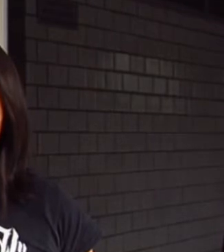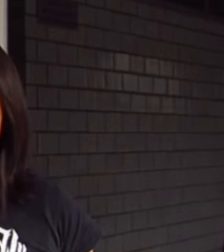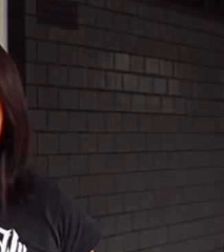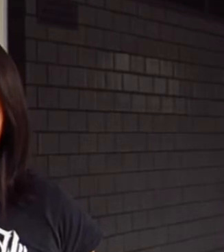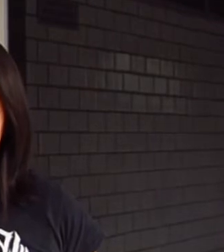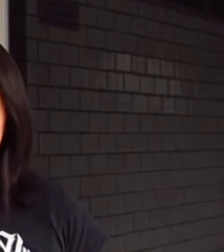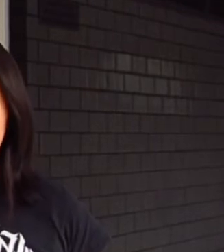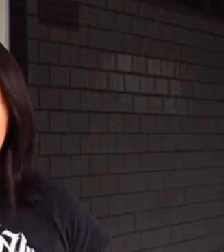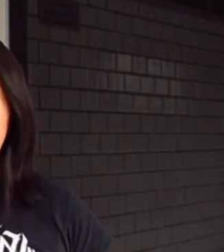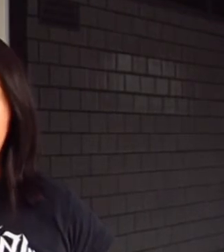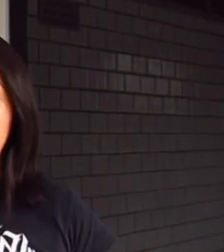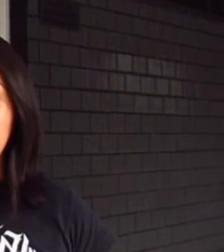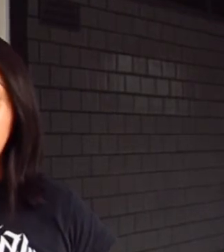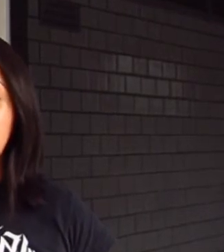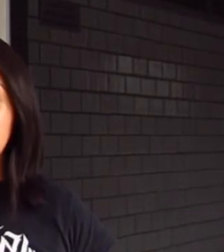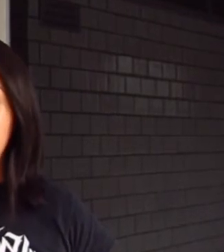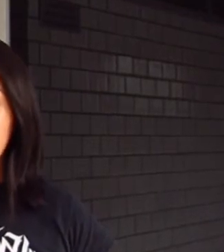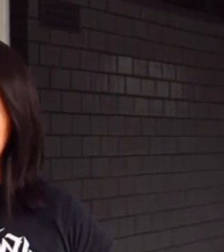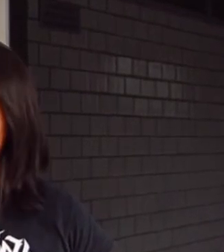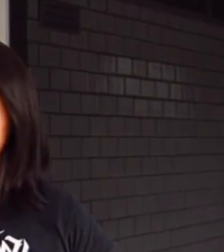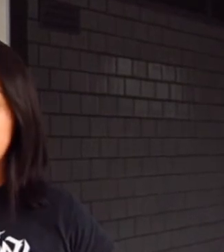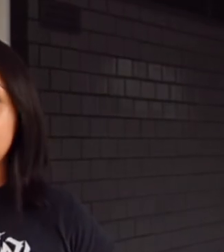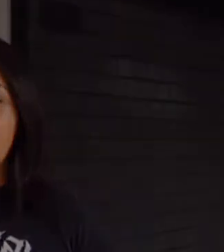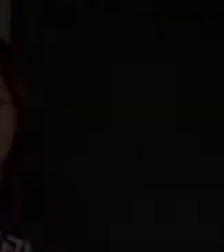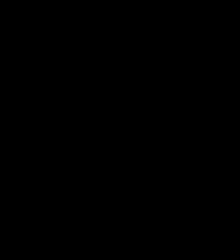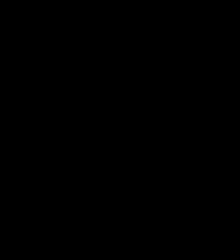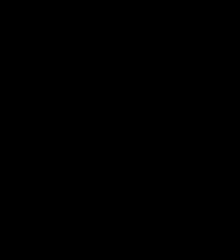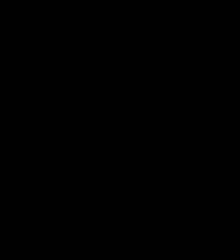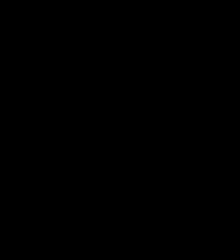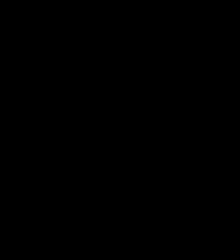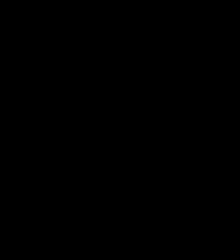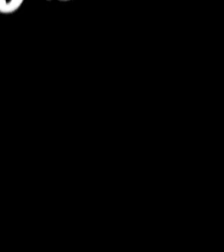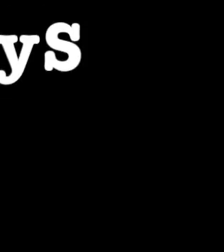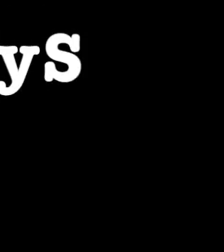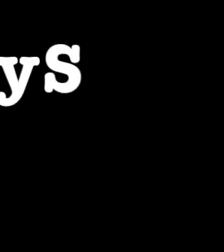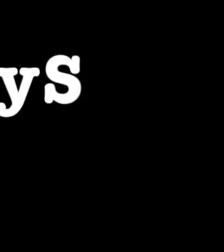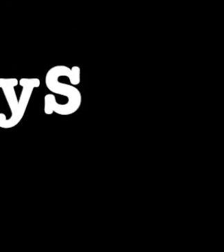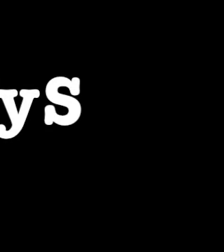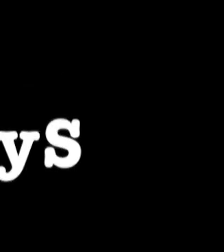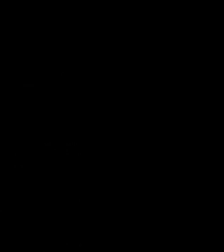la discapacidad y específicamente la discapacidad psicosocial.